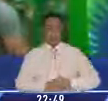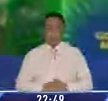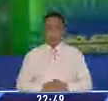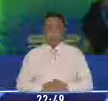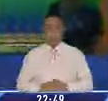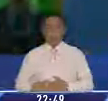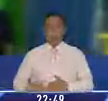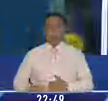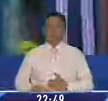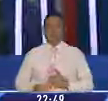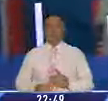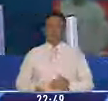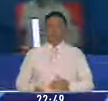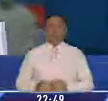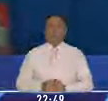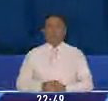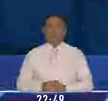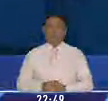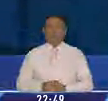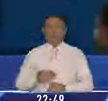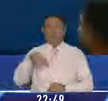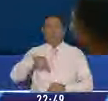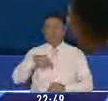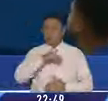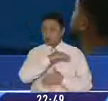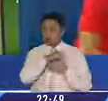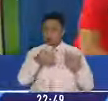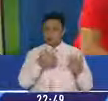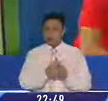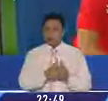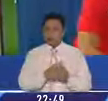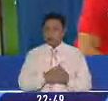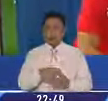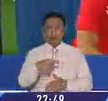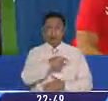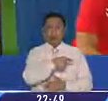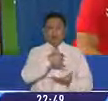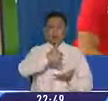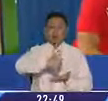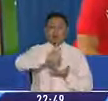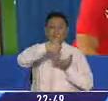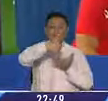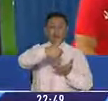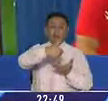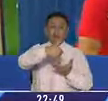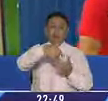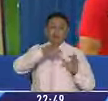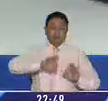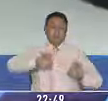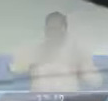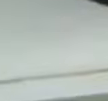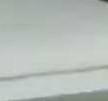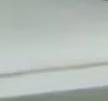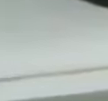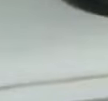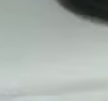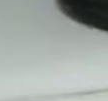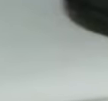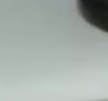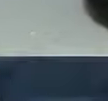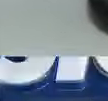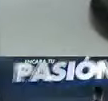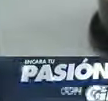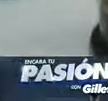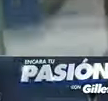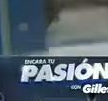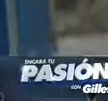2030. A mostrarles un poquito de todo lo que hay por aquí. Acá hay unas copas que tienen representación importante. Esto es hermoso, porque esta copa